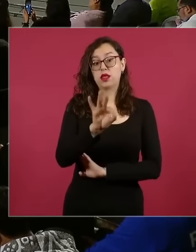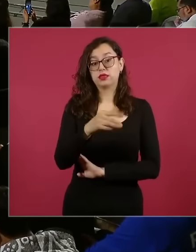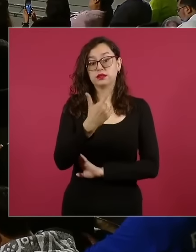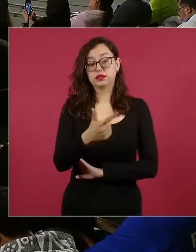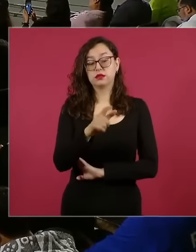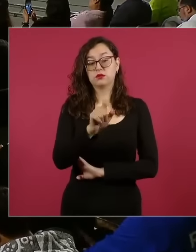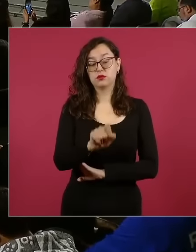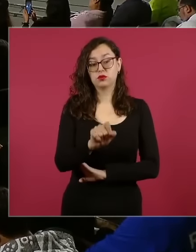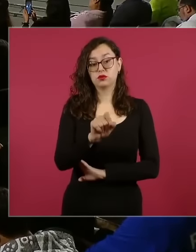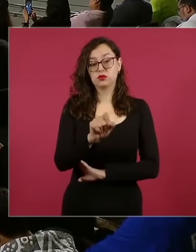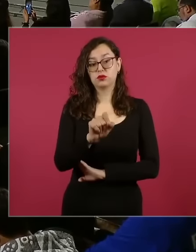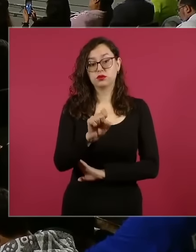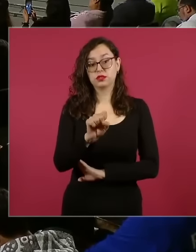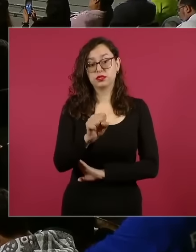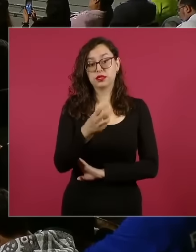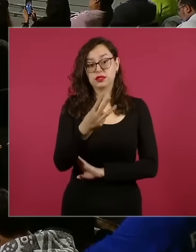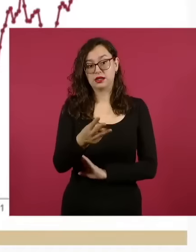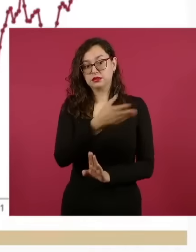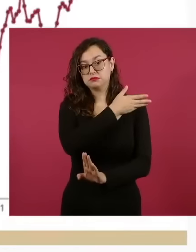...47.63 hasta ahora.